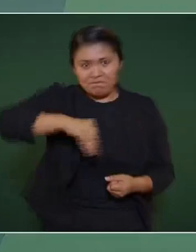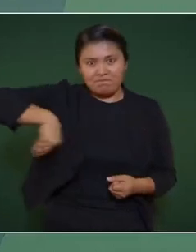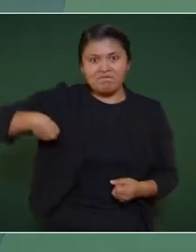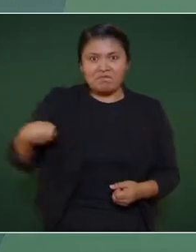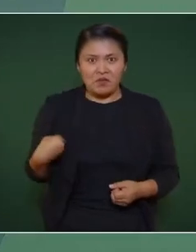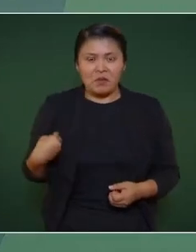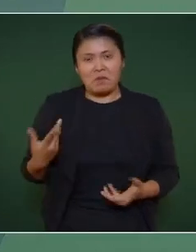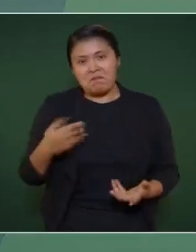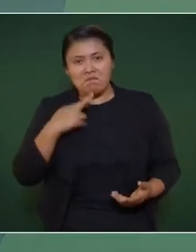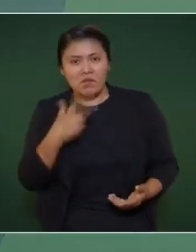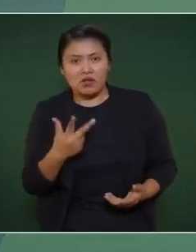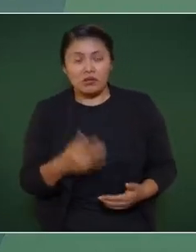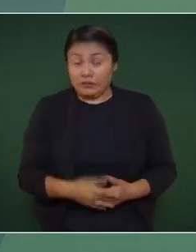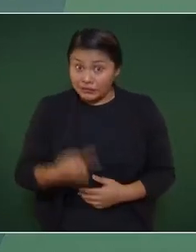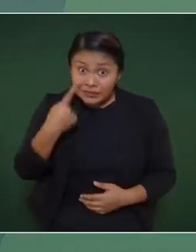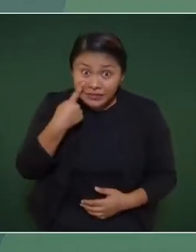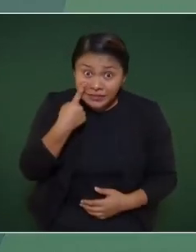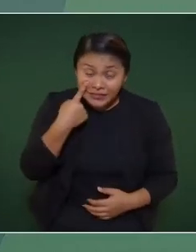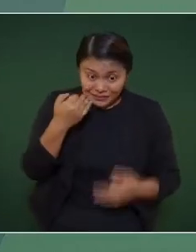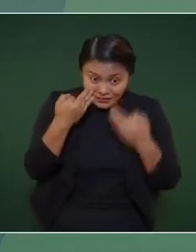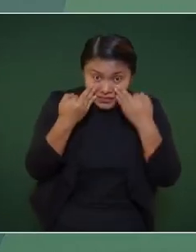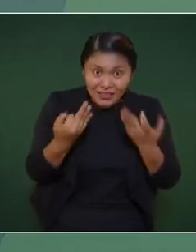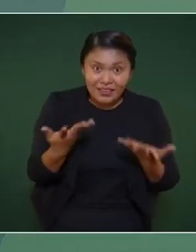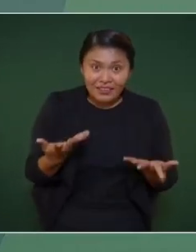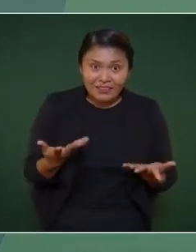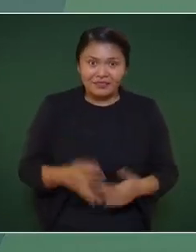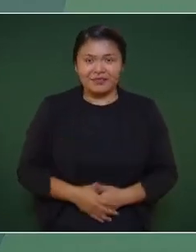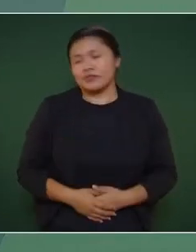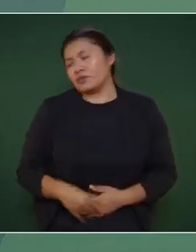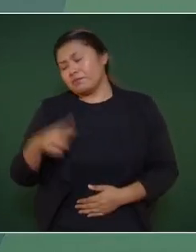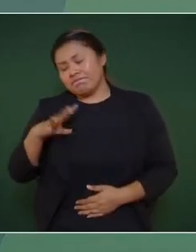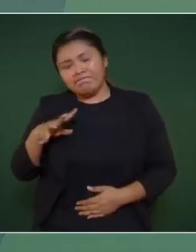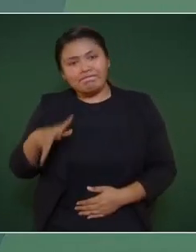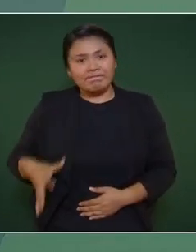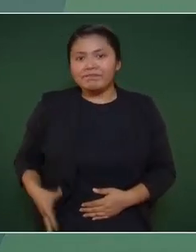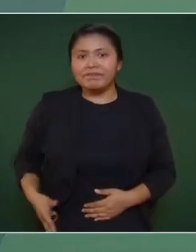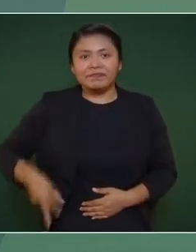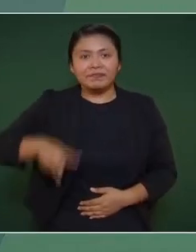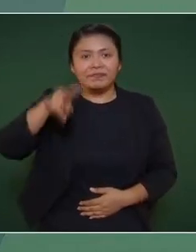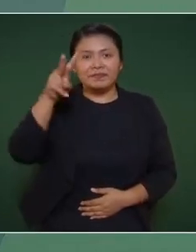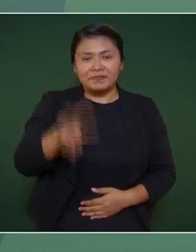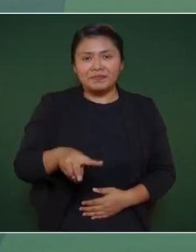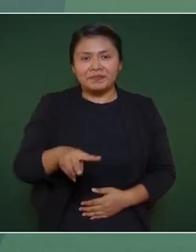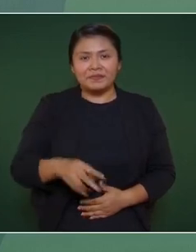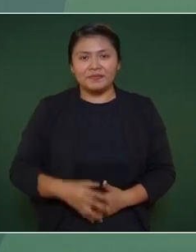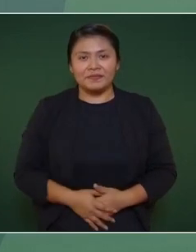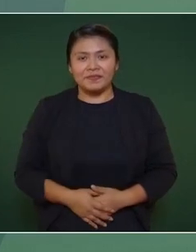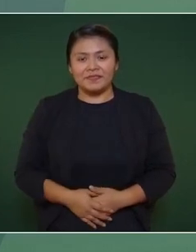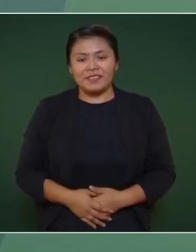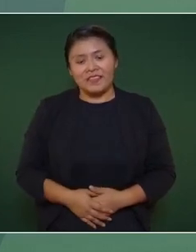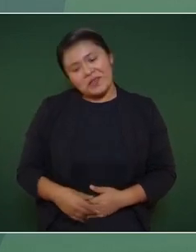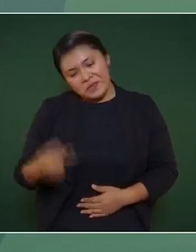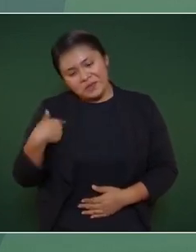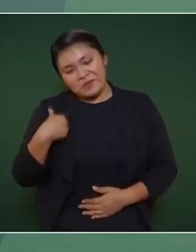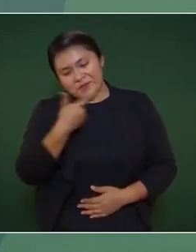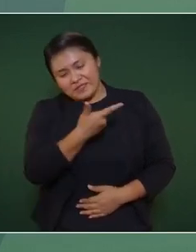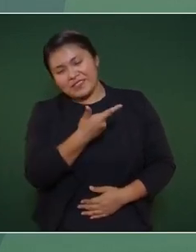Fíjense lo que esto representa. Es un orgullo contar con el